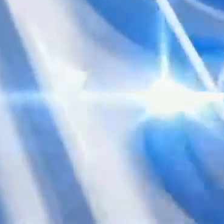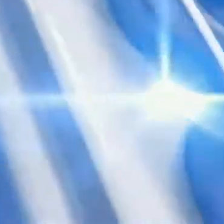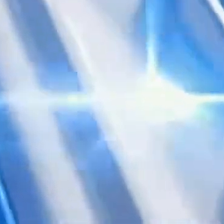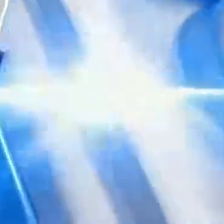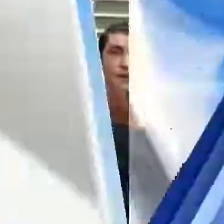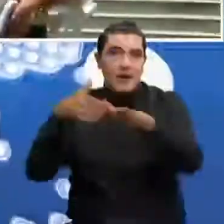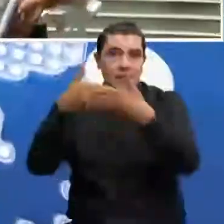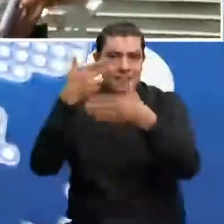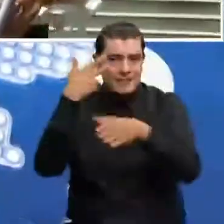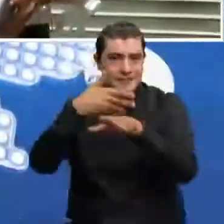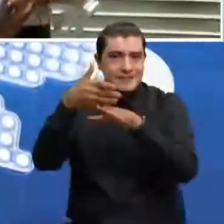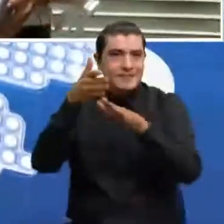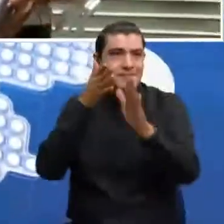cariñosas con días estamos informando